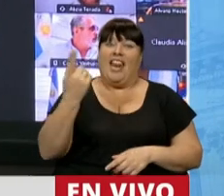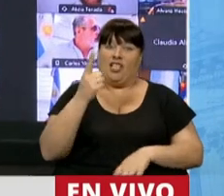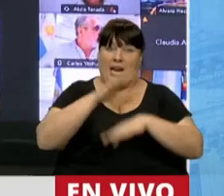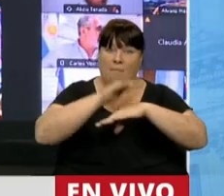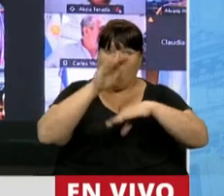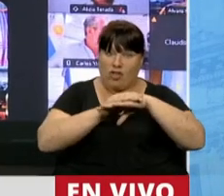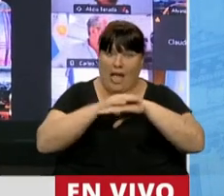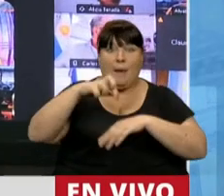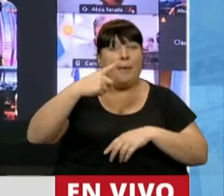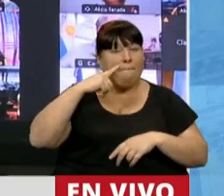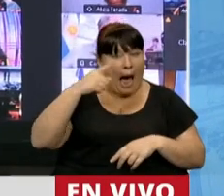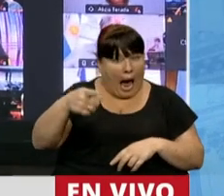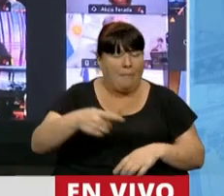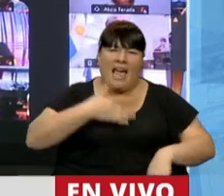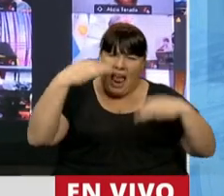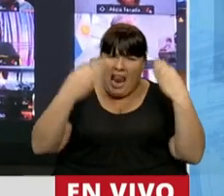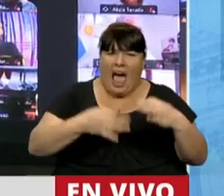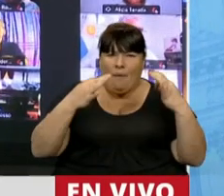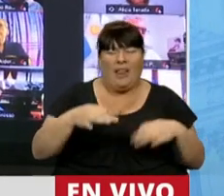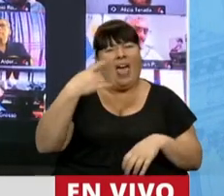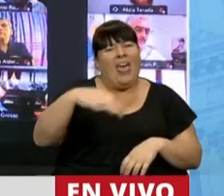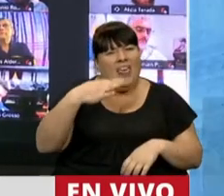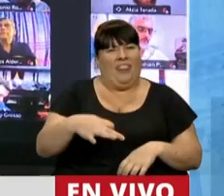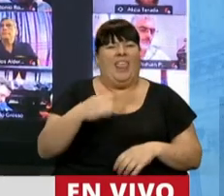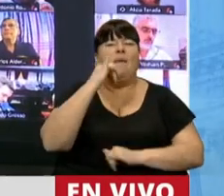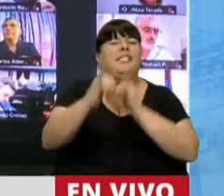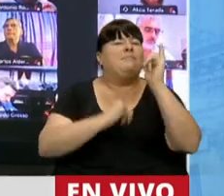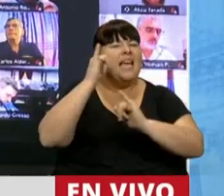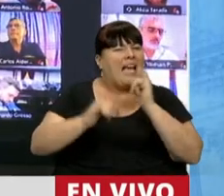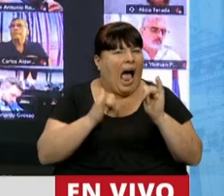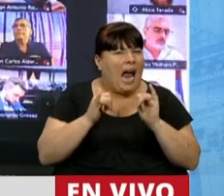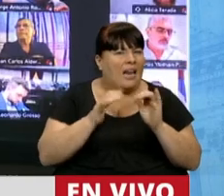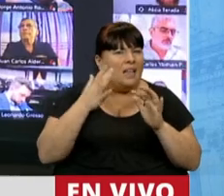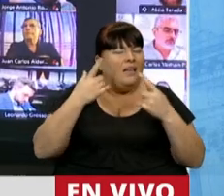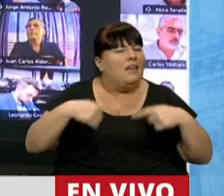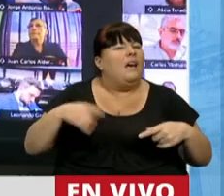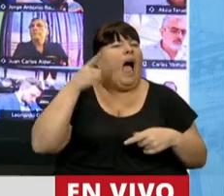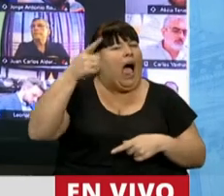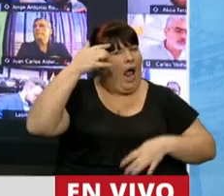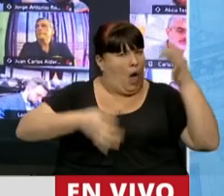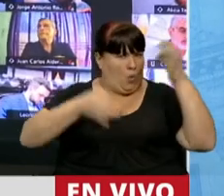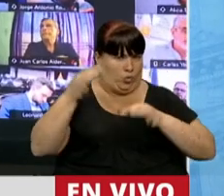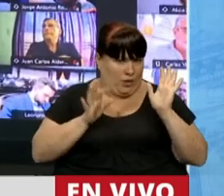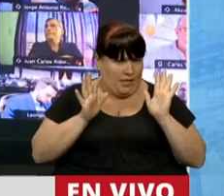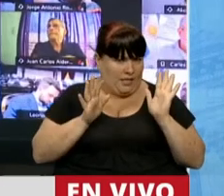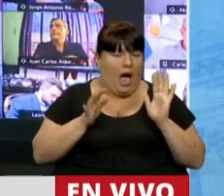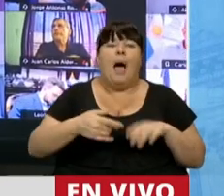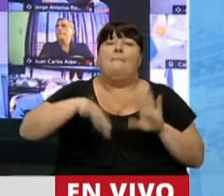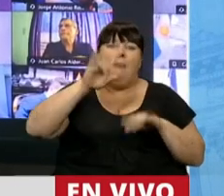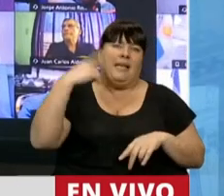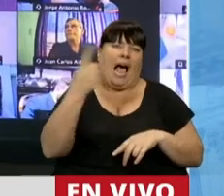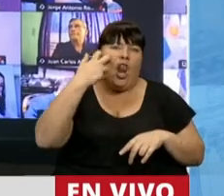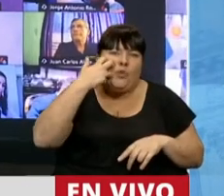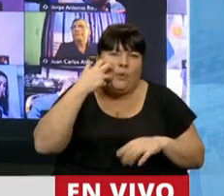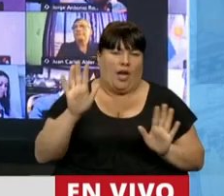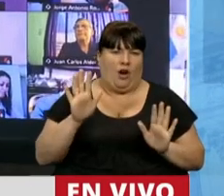cargo ejecutiva del PAMI realmente debería rendir cuentas mínimo ante la justicia y ante todos nuestros